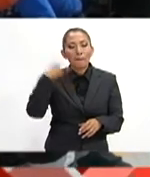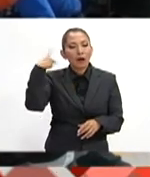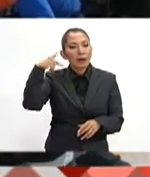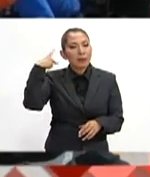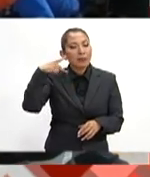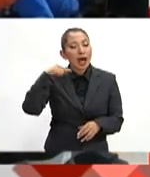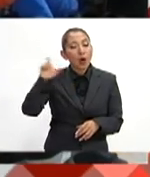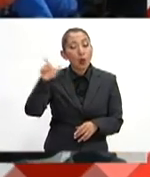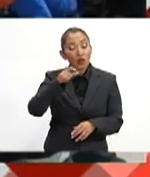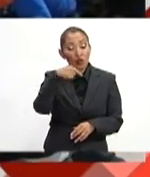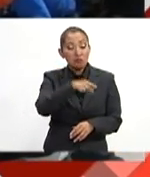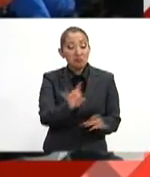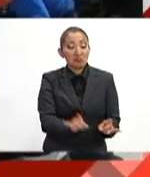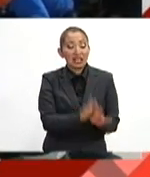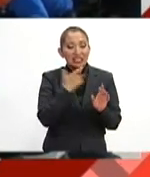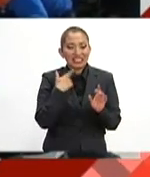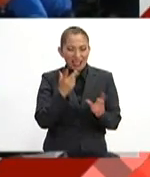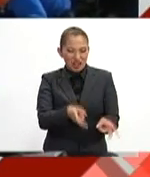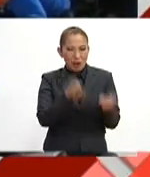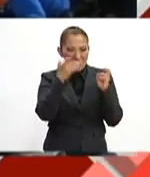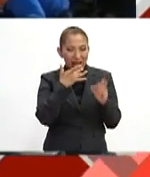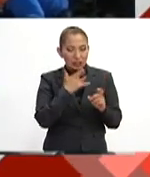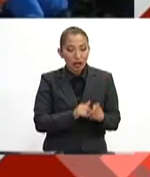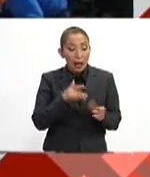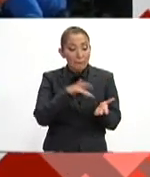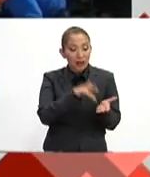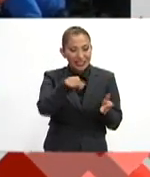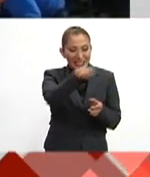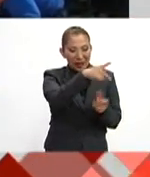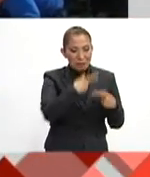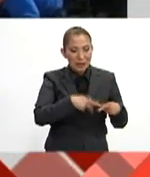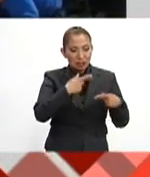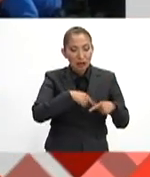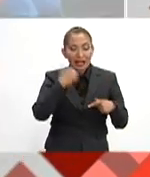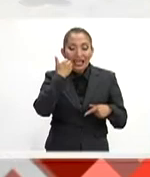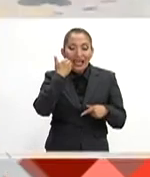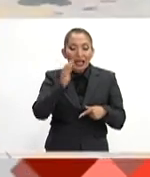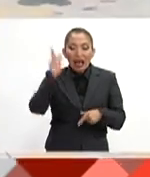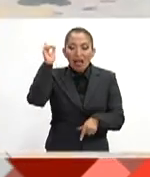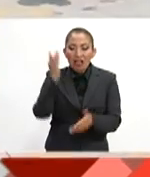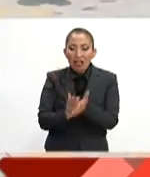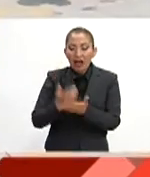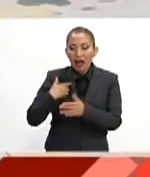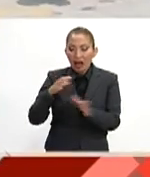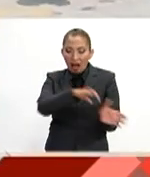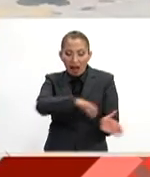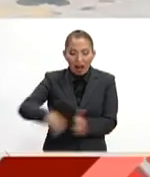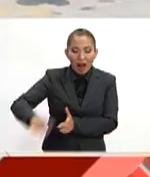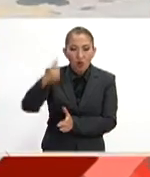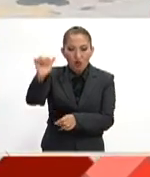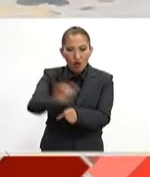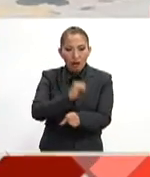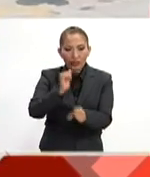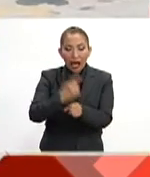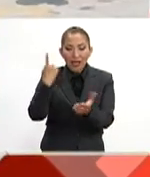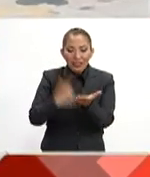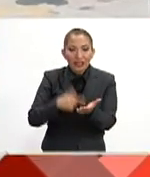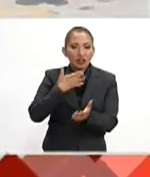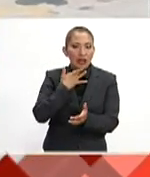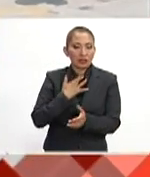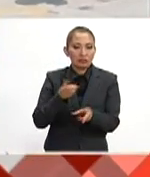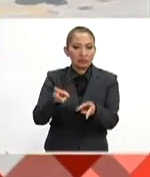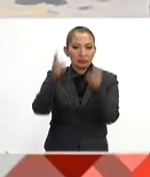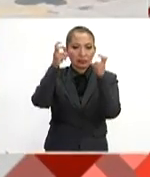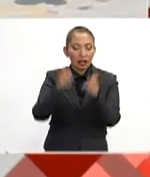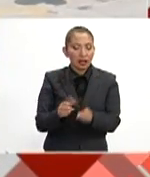Puebla, cuando supuestos huachicoleros, apoyados por pobladores, trataron de impedir el aseguramiento de un vehículo con combustible